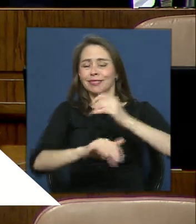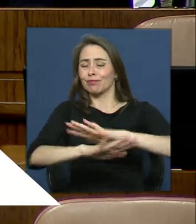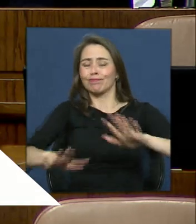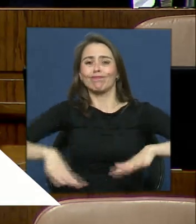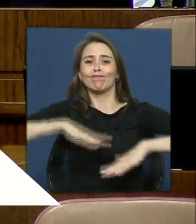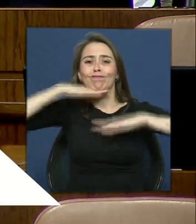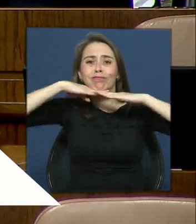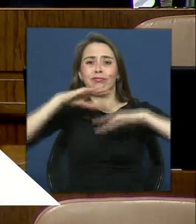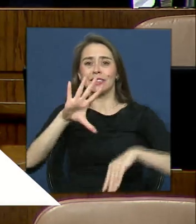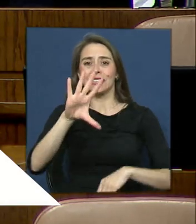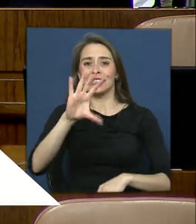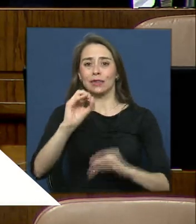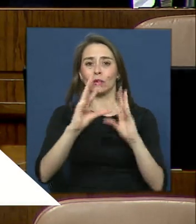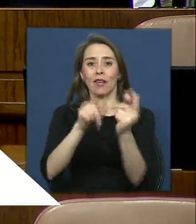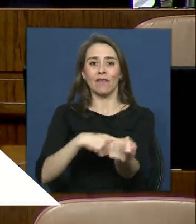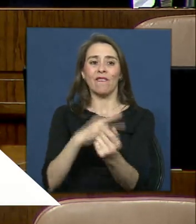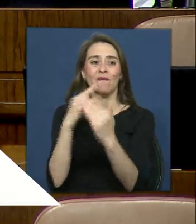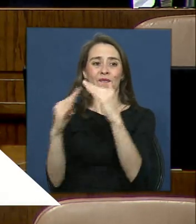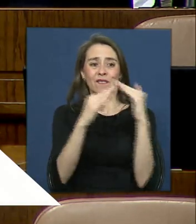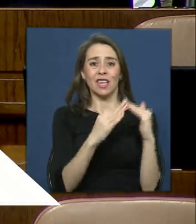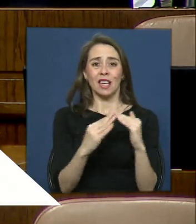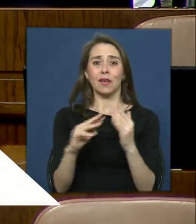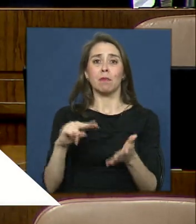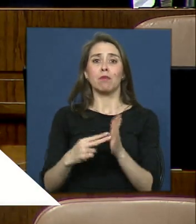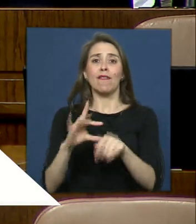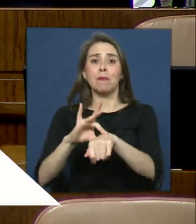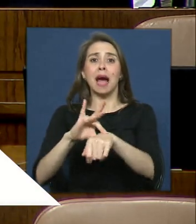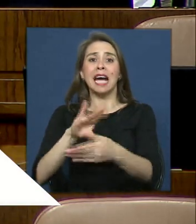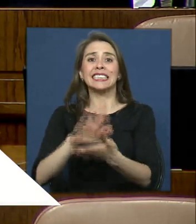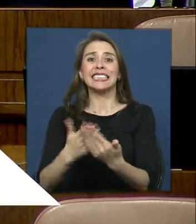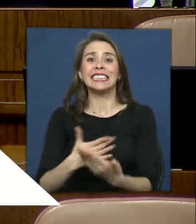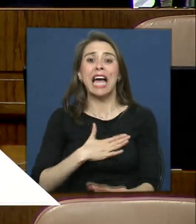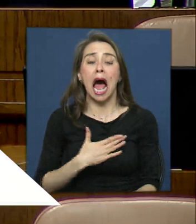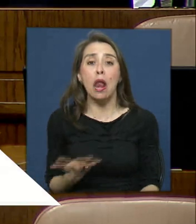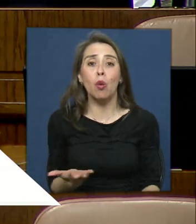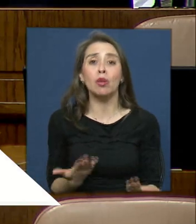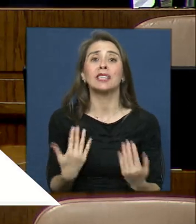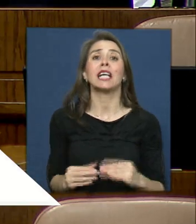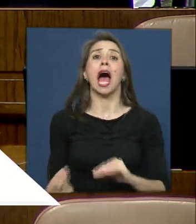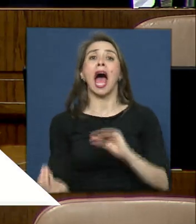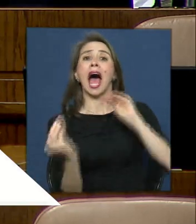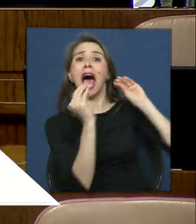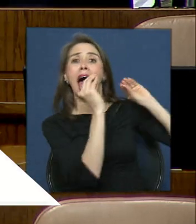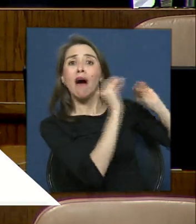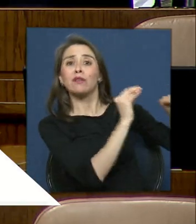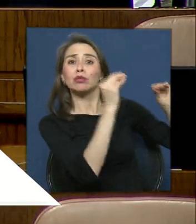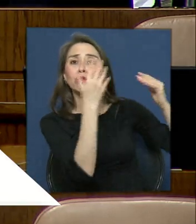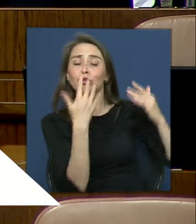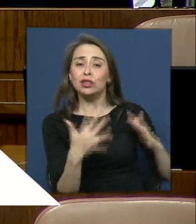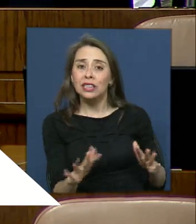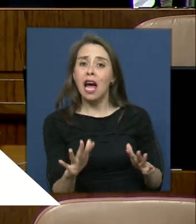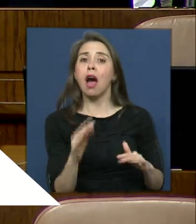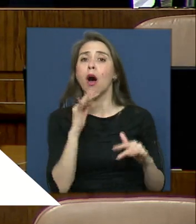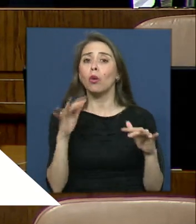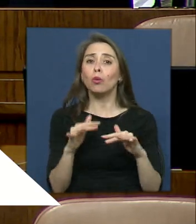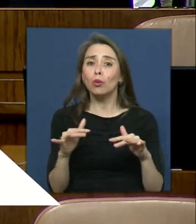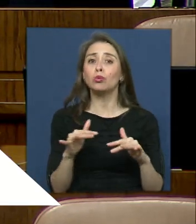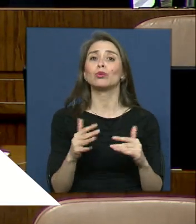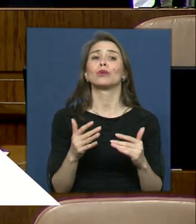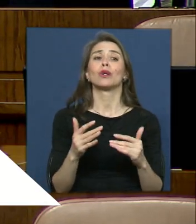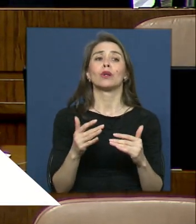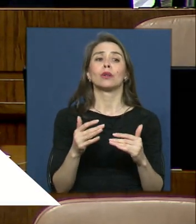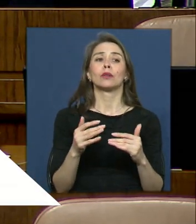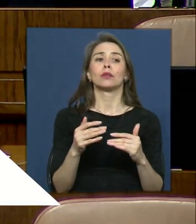las 50 familias viviendo un drama sanitario, habiendo sido alertado y habiéndose utilizado este procedimiento a través